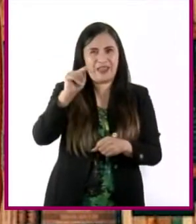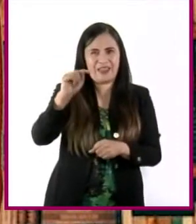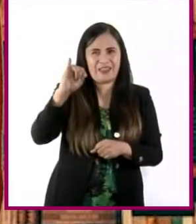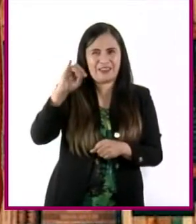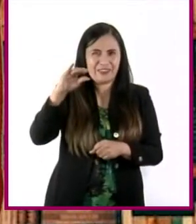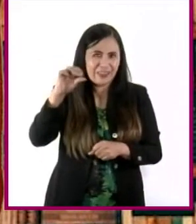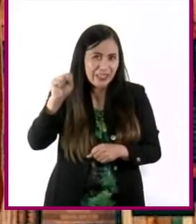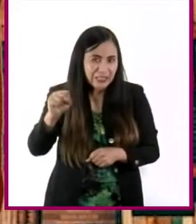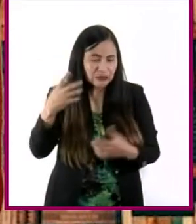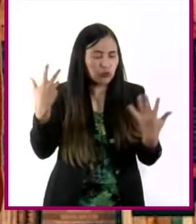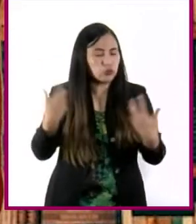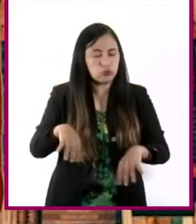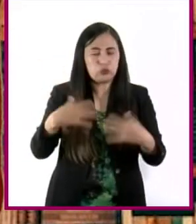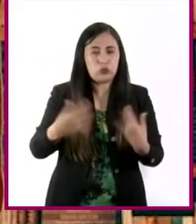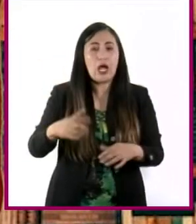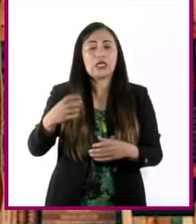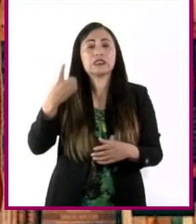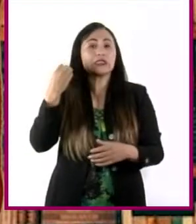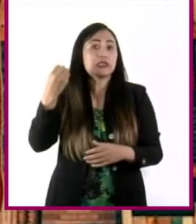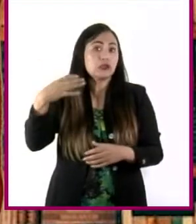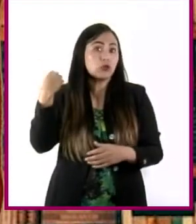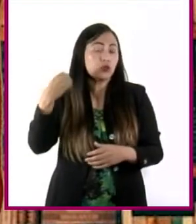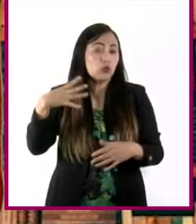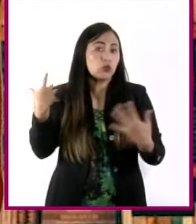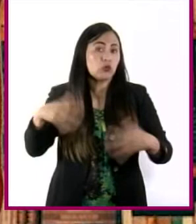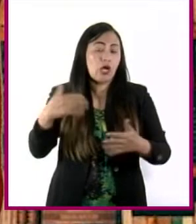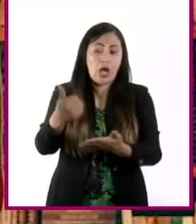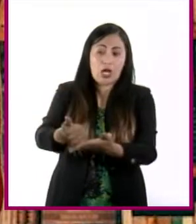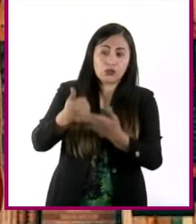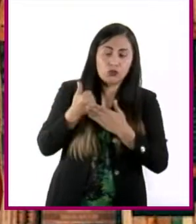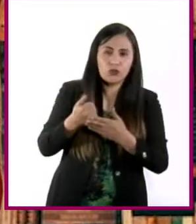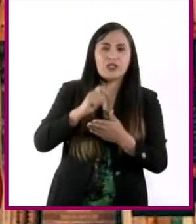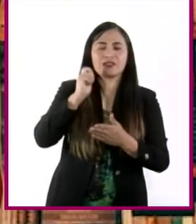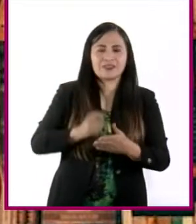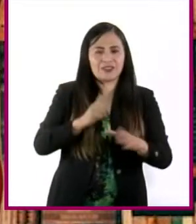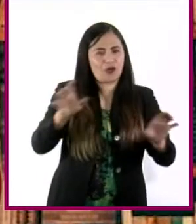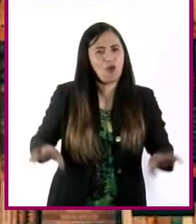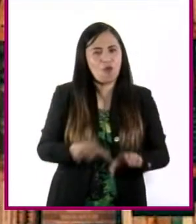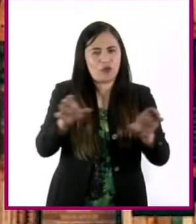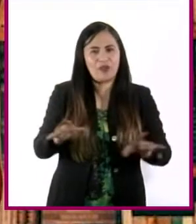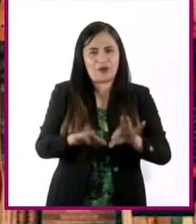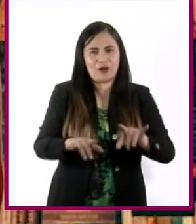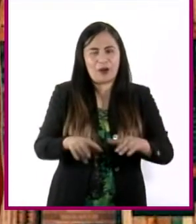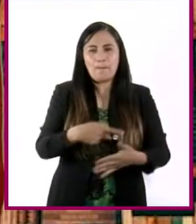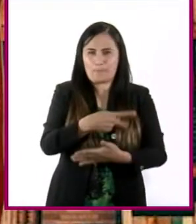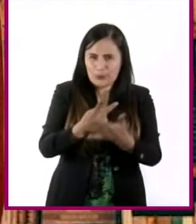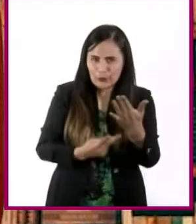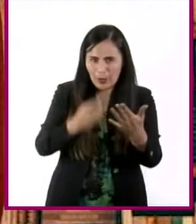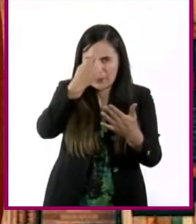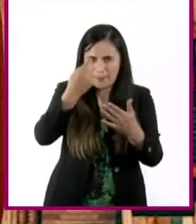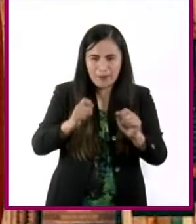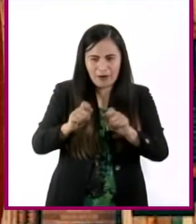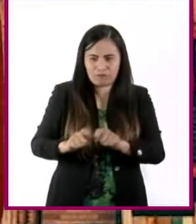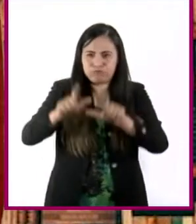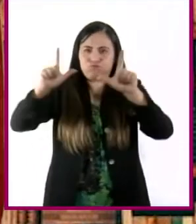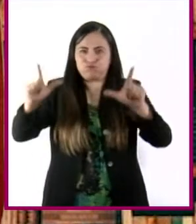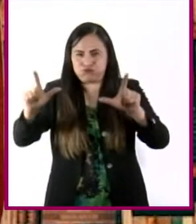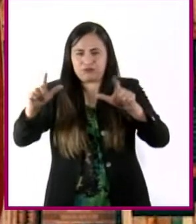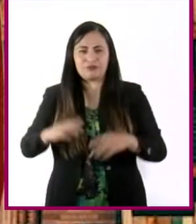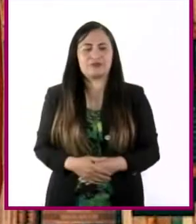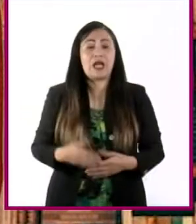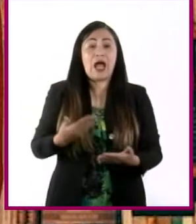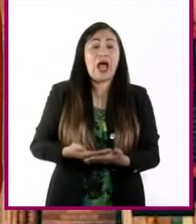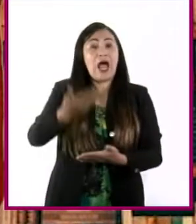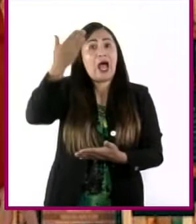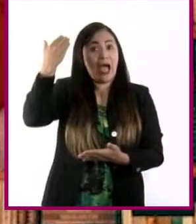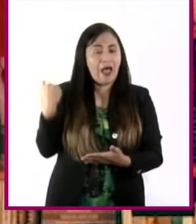los discursos ahora tienen un aliado invaluable, los software de presentación. Antes se debía llevar impresiones de cada tipo de